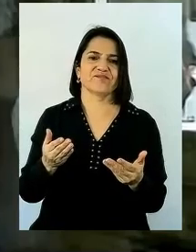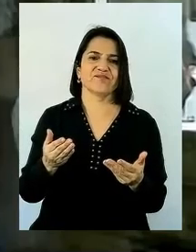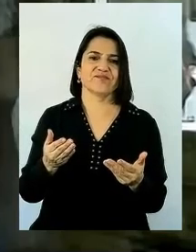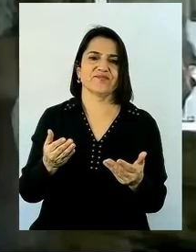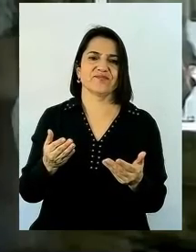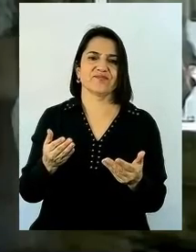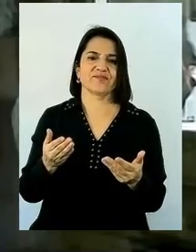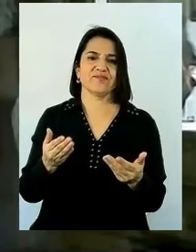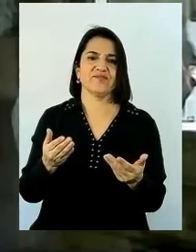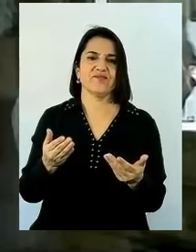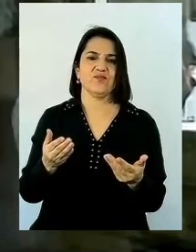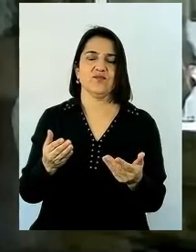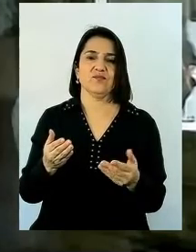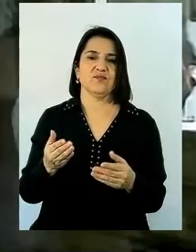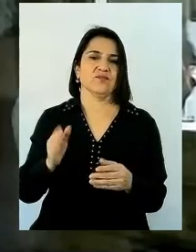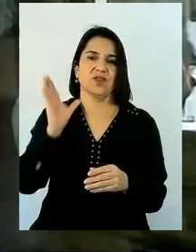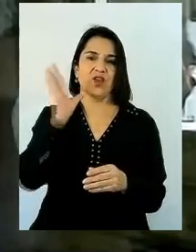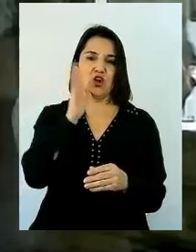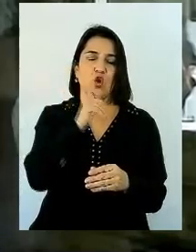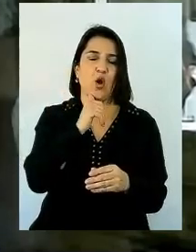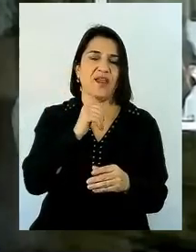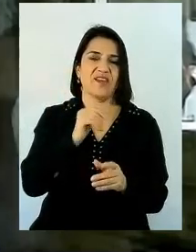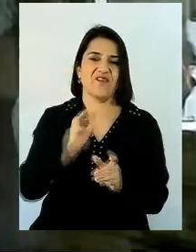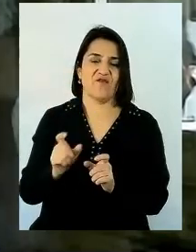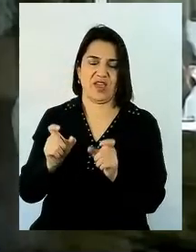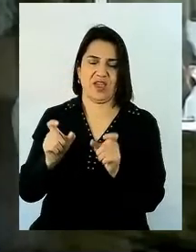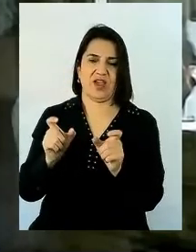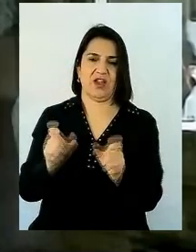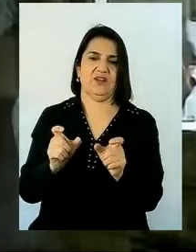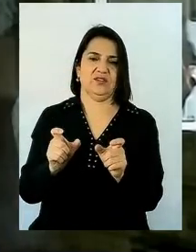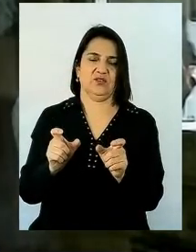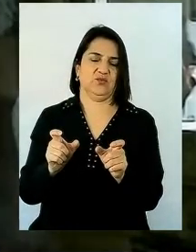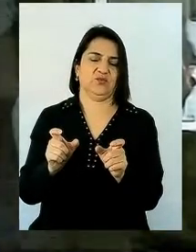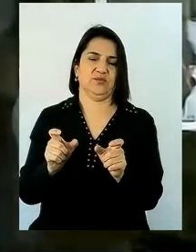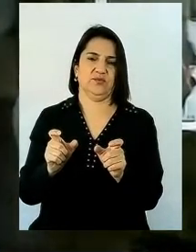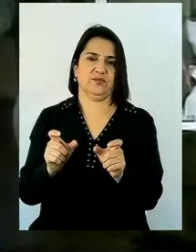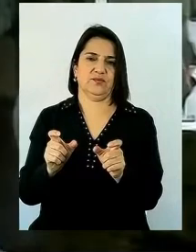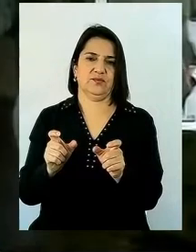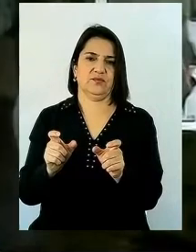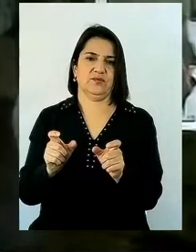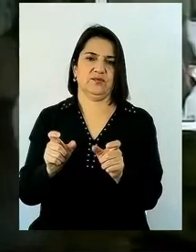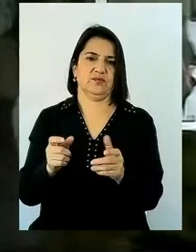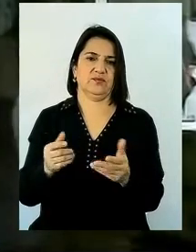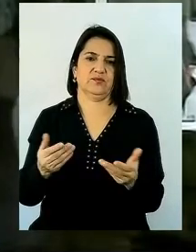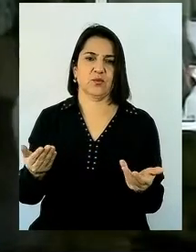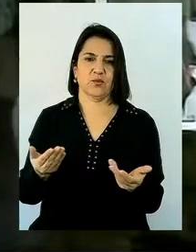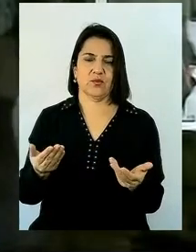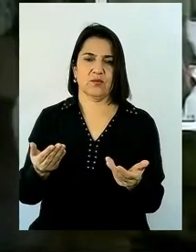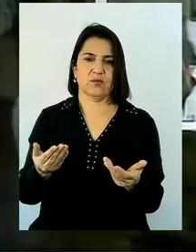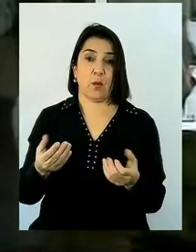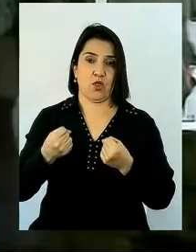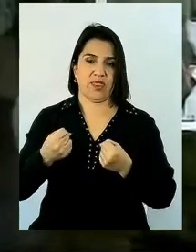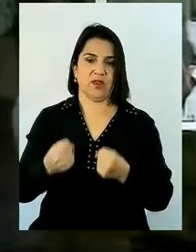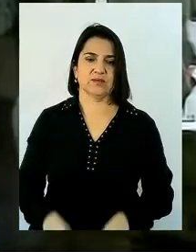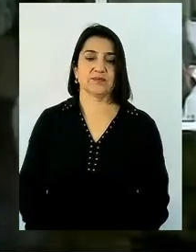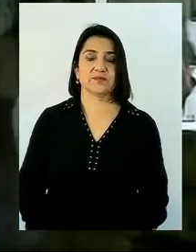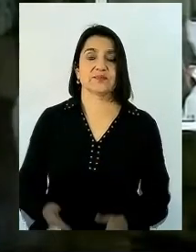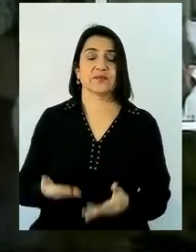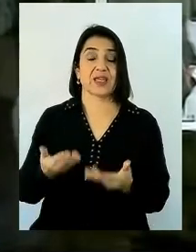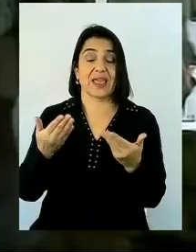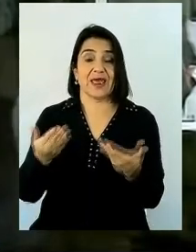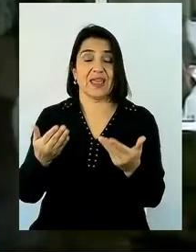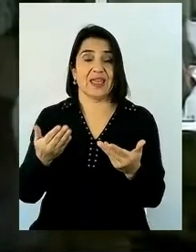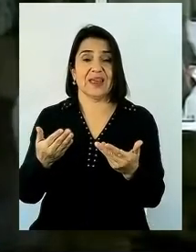una razón de fiscalización o no hay una fiscalización poderosa. Y eso se agrava en nuestras condiciones de